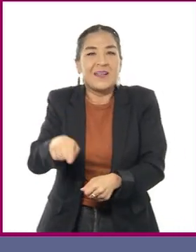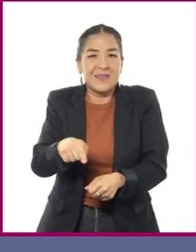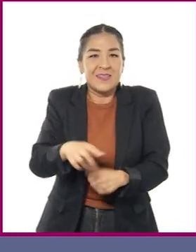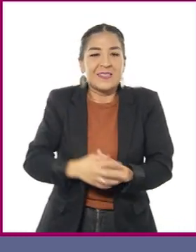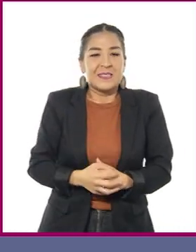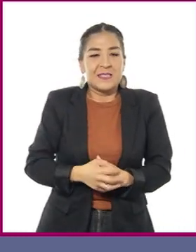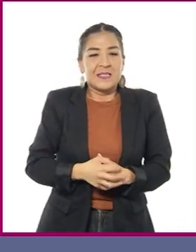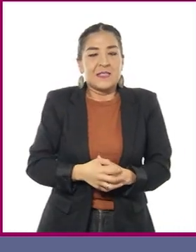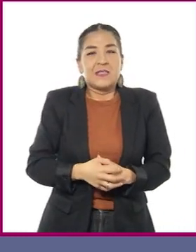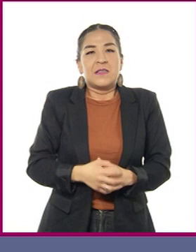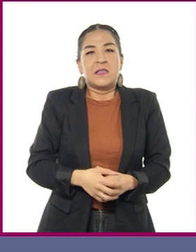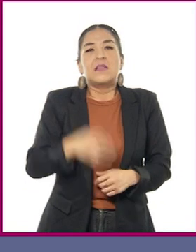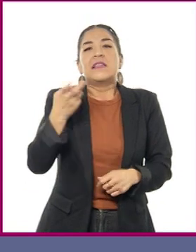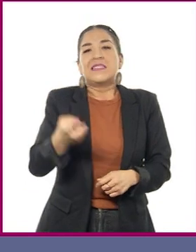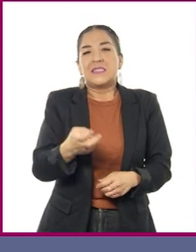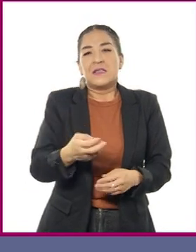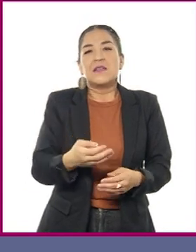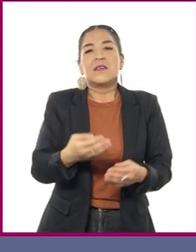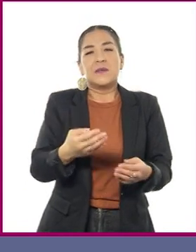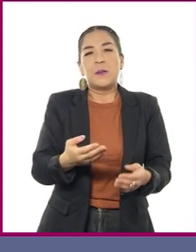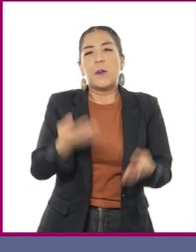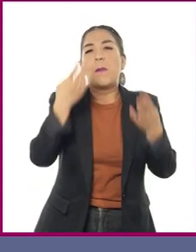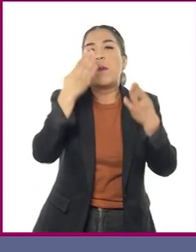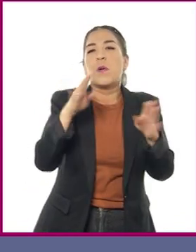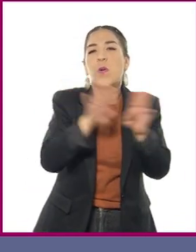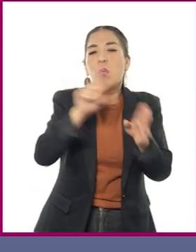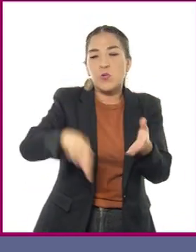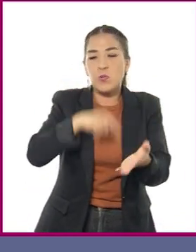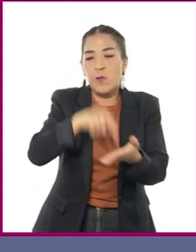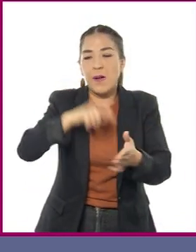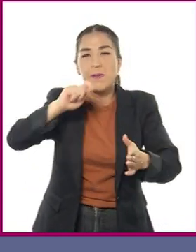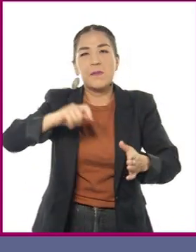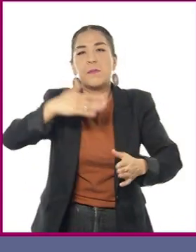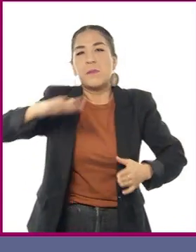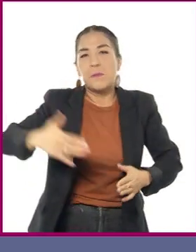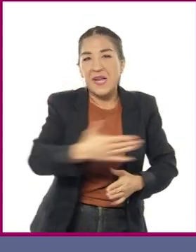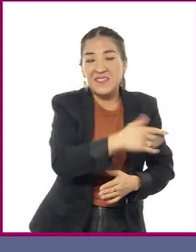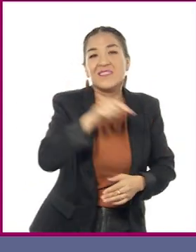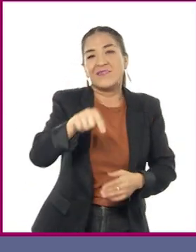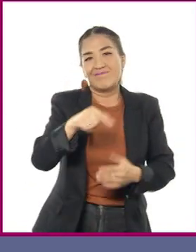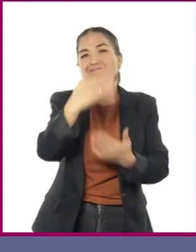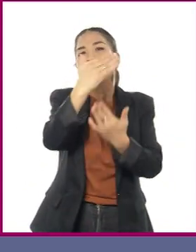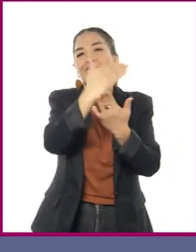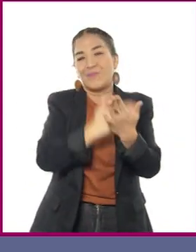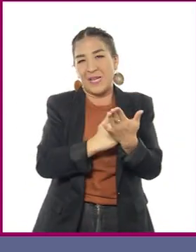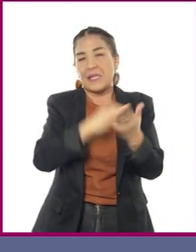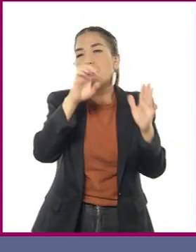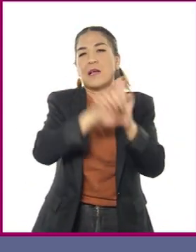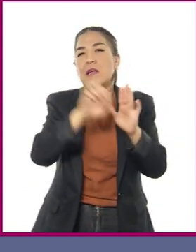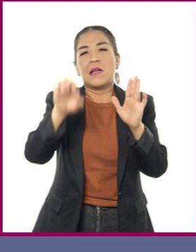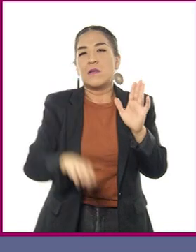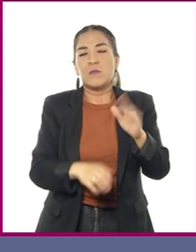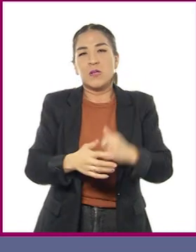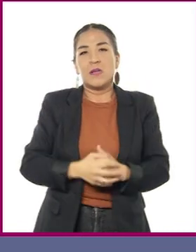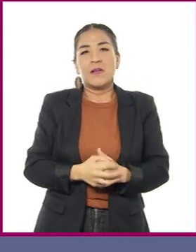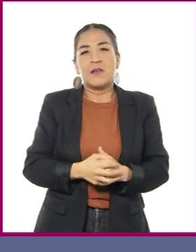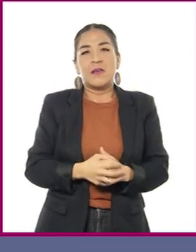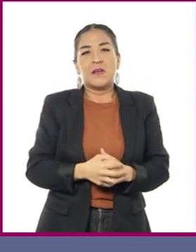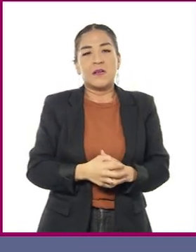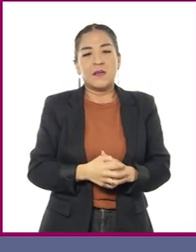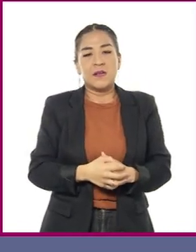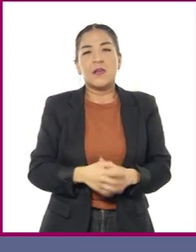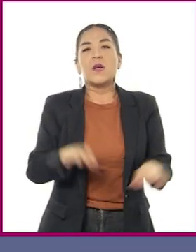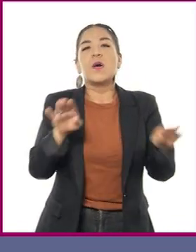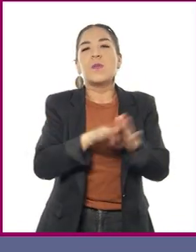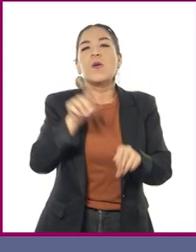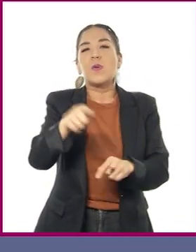ejemplo, o los bancos pesqueros, pero la población humana es muy reducida. Por ejemplo, en las regiones frías